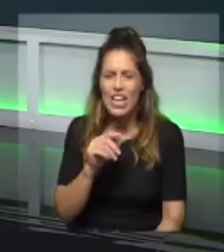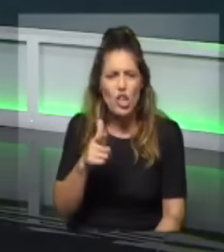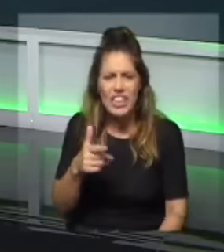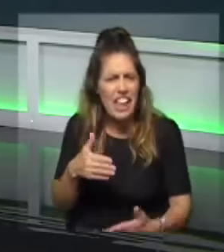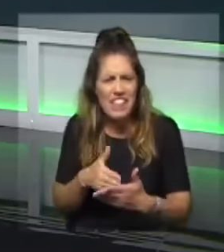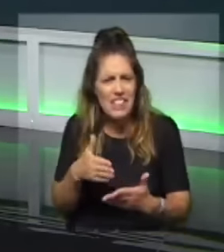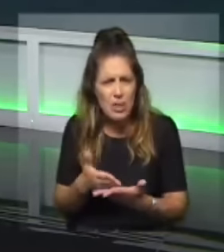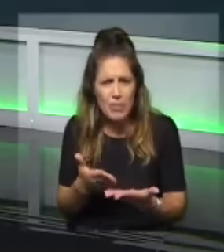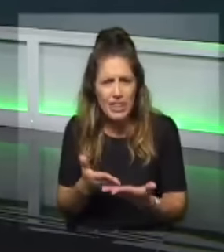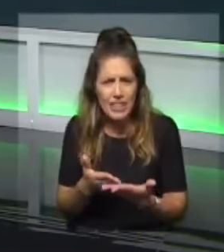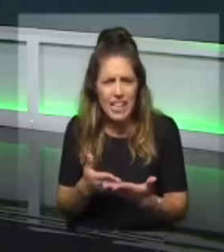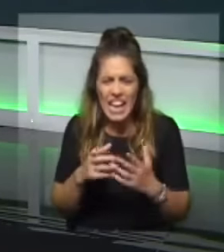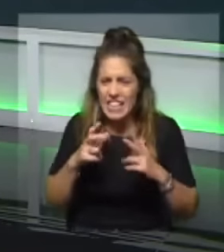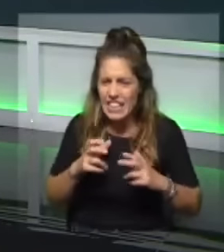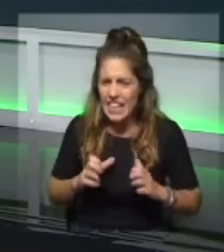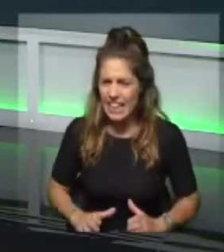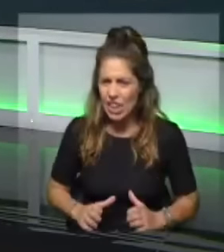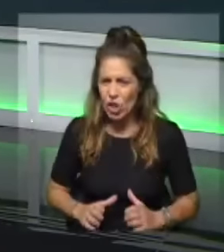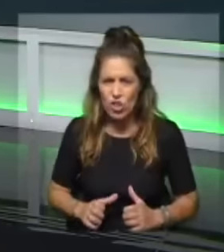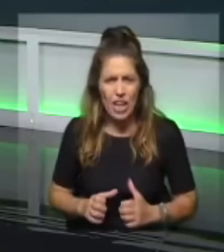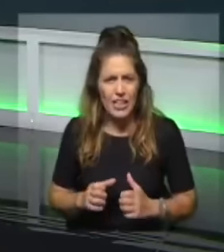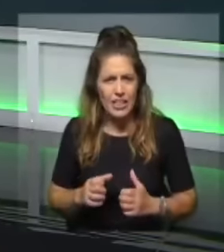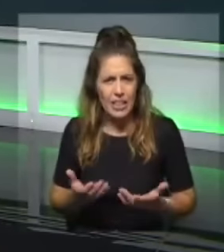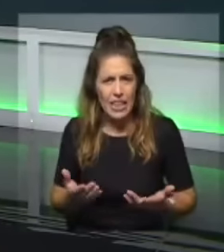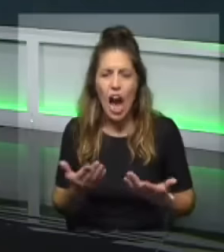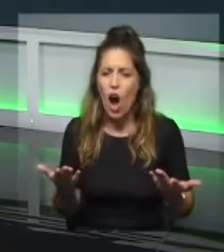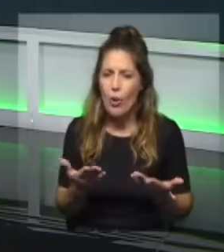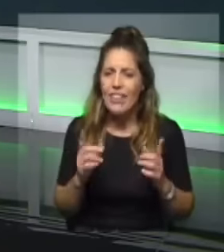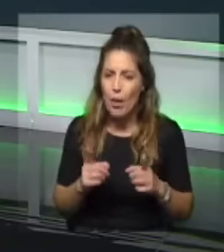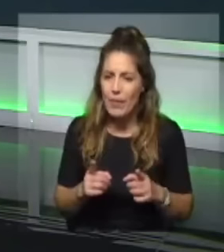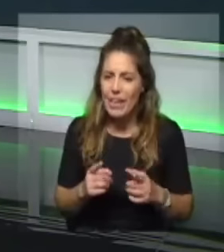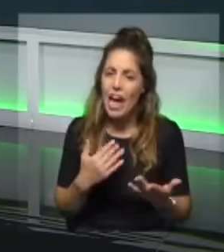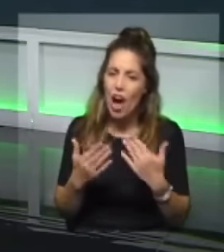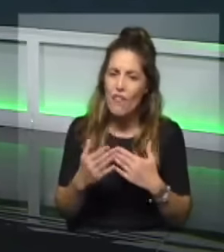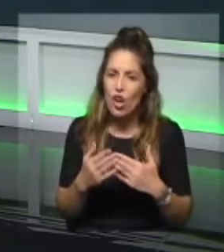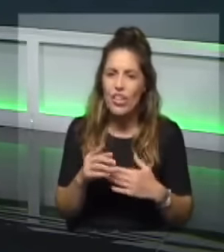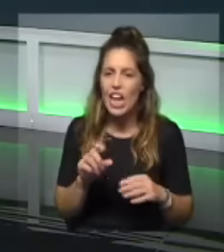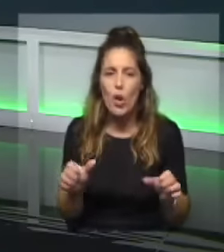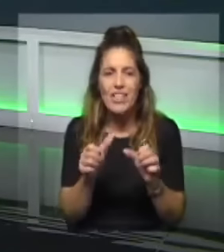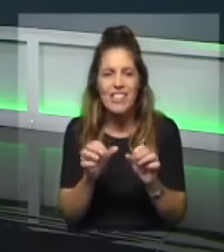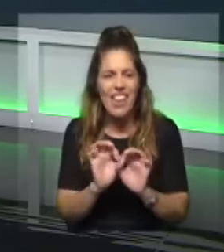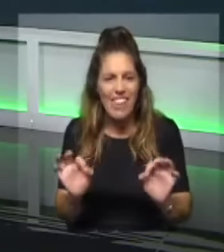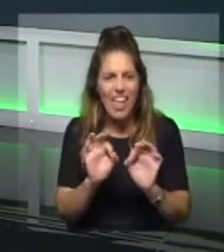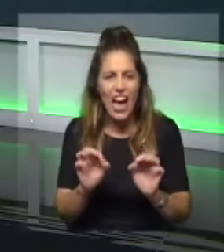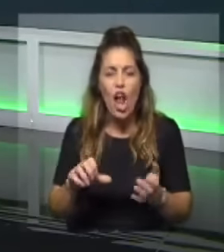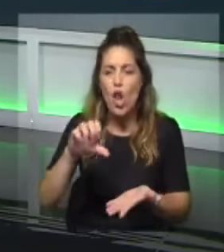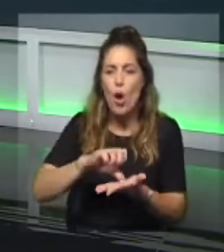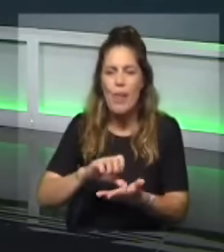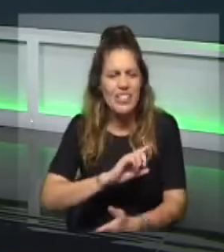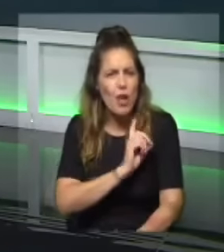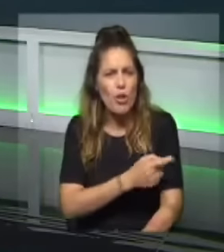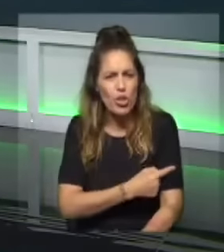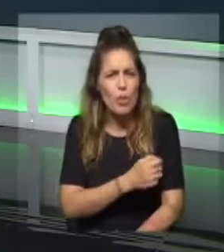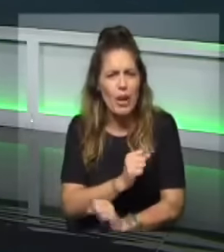ni éticos ni Morales por estas horas también habló de la inacción de los países poderosos para frenar de una vez por todas el